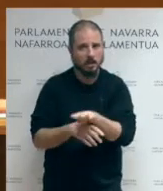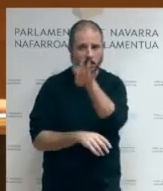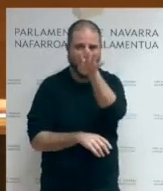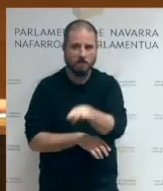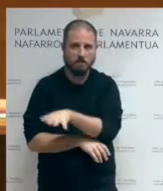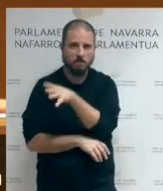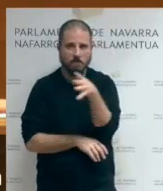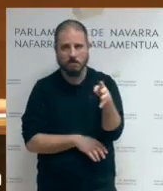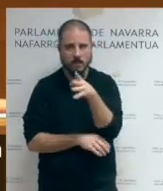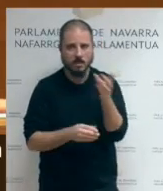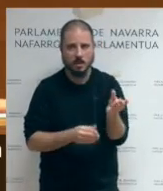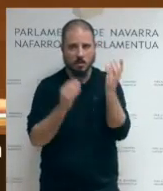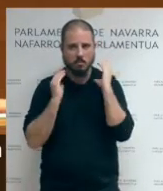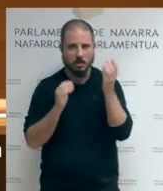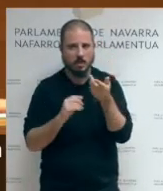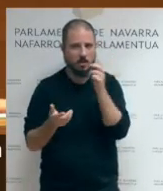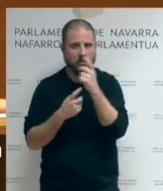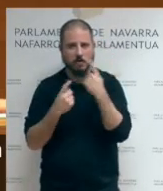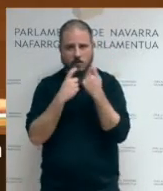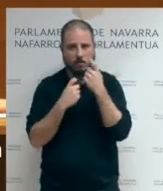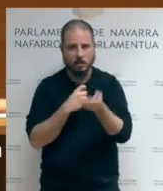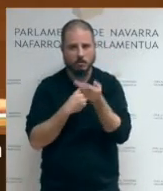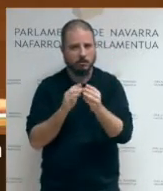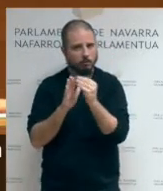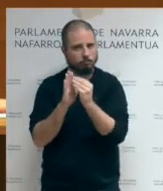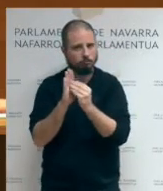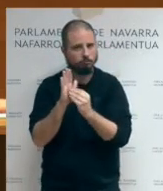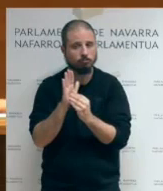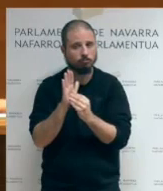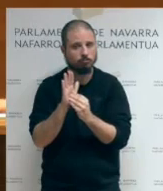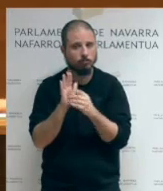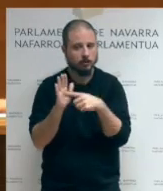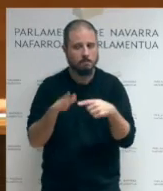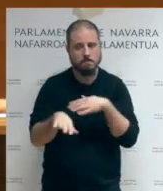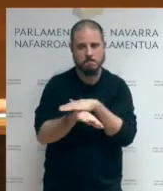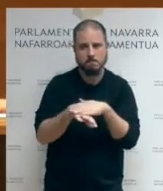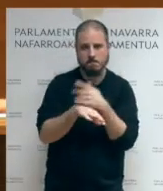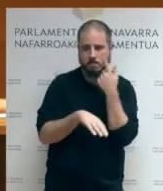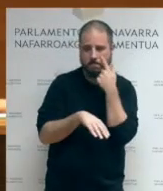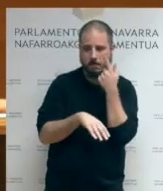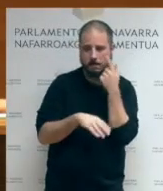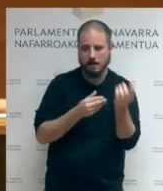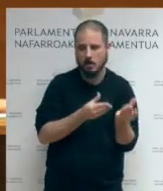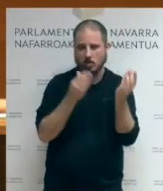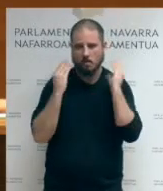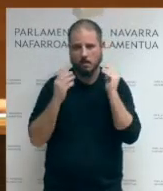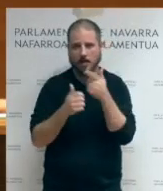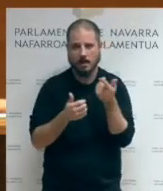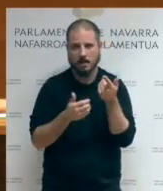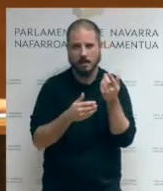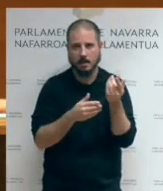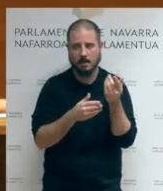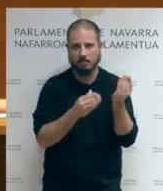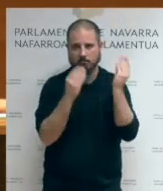competencia con la información relevante, debería ser la base para establecer tanto las prioridades en los traspasos de competencias a